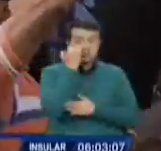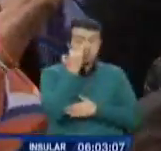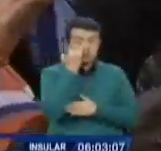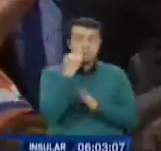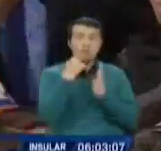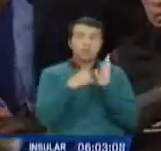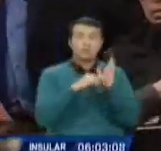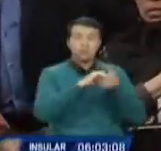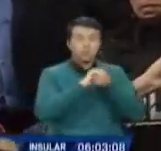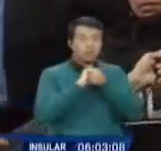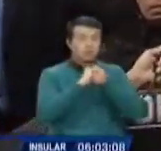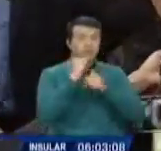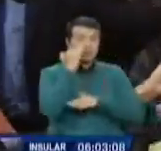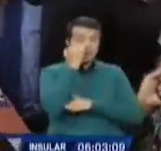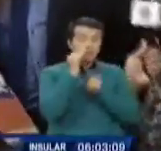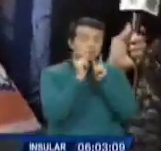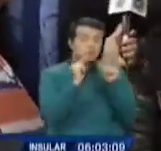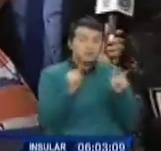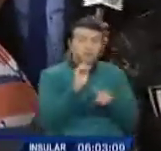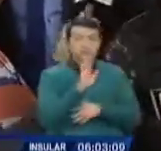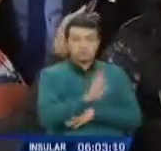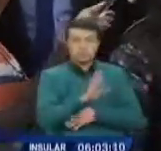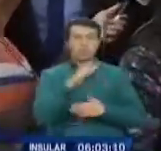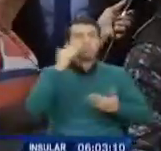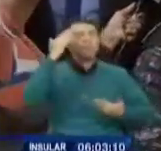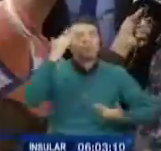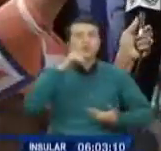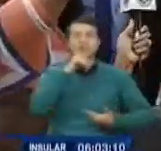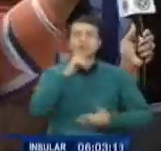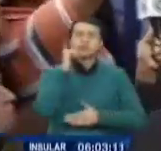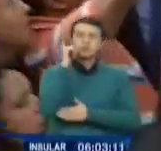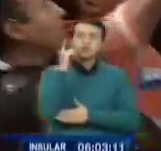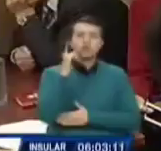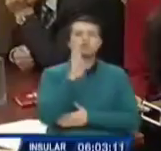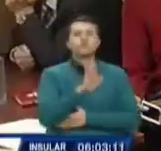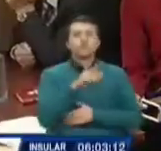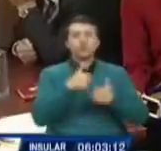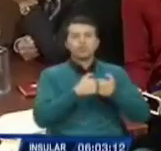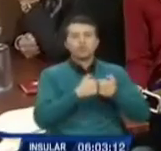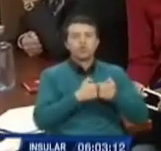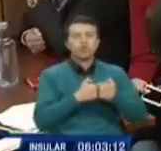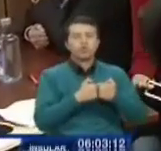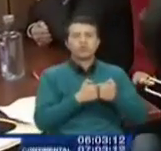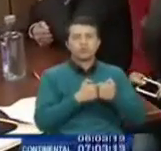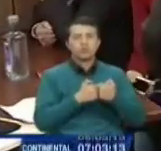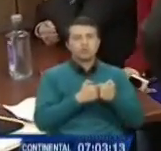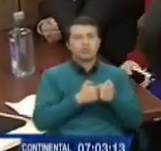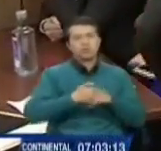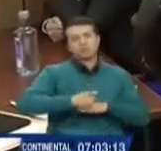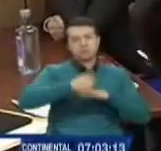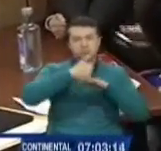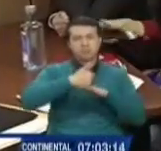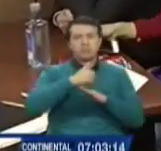la Ecuarunari, organización social y política que la preside su actual pareja, Carlos Pérez Guartambel.